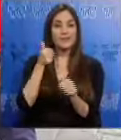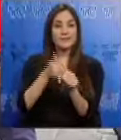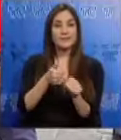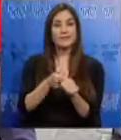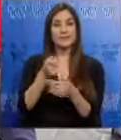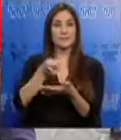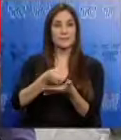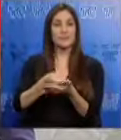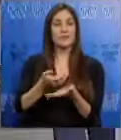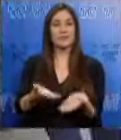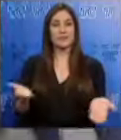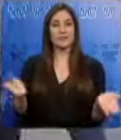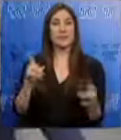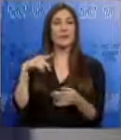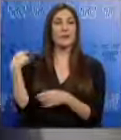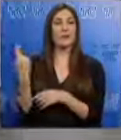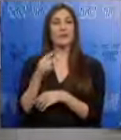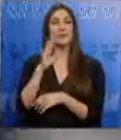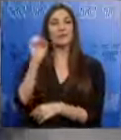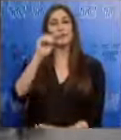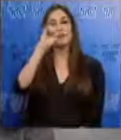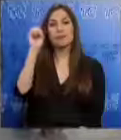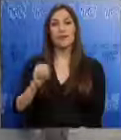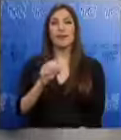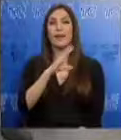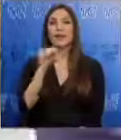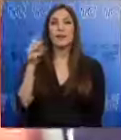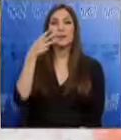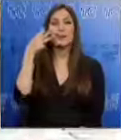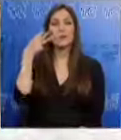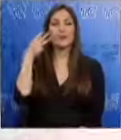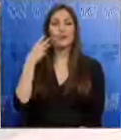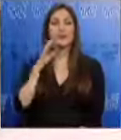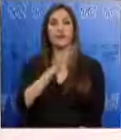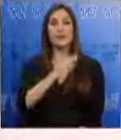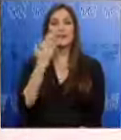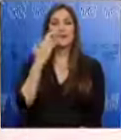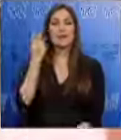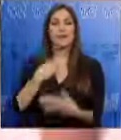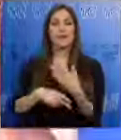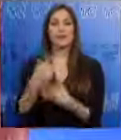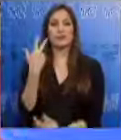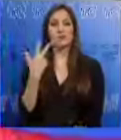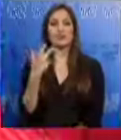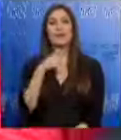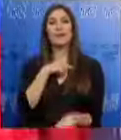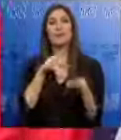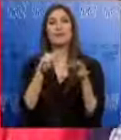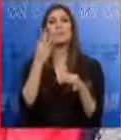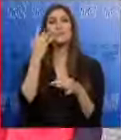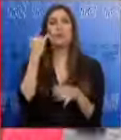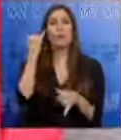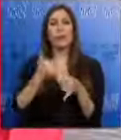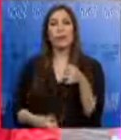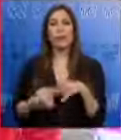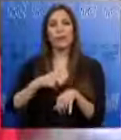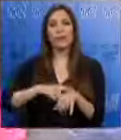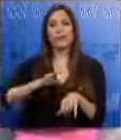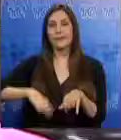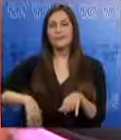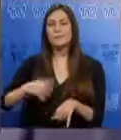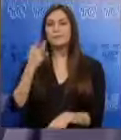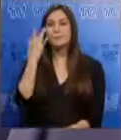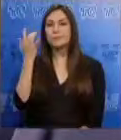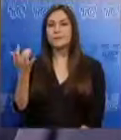inicio de clases en toda la región Sierra y Amazonía. Fanny Jaime es madre de 3 hijos. Explica por qué dejó para último momento esta